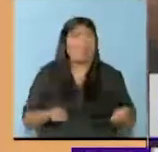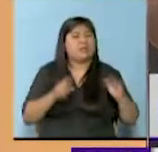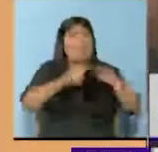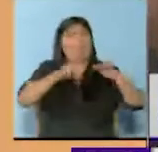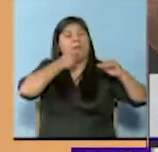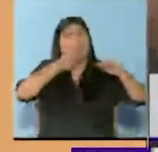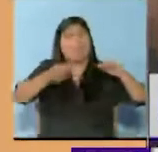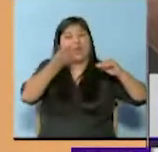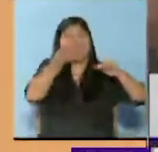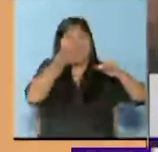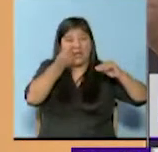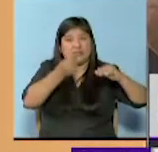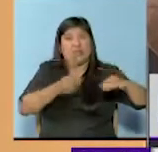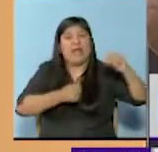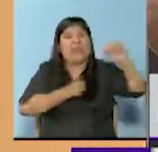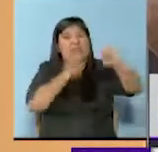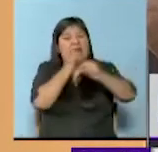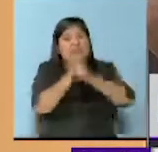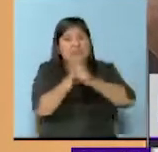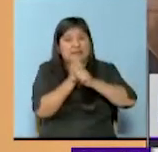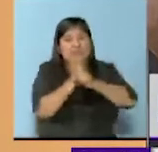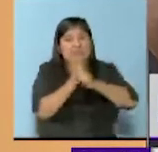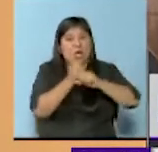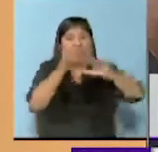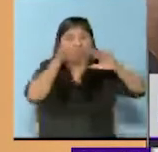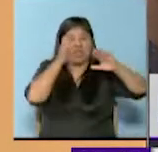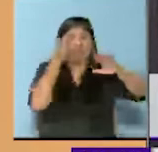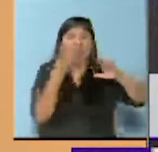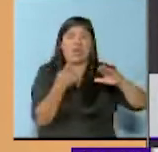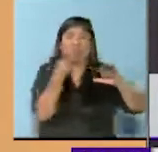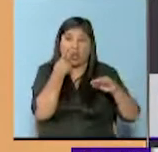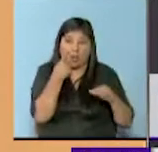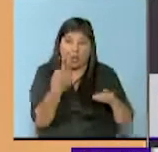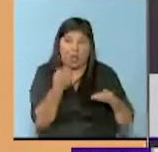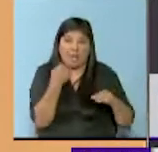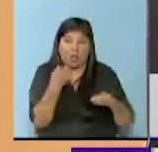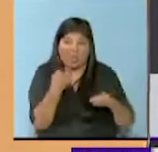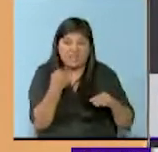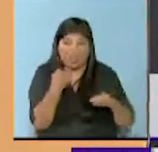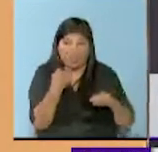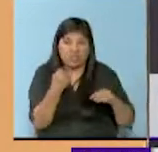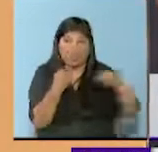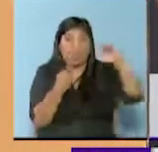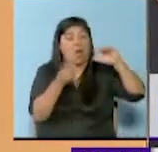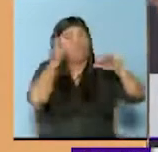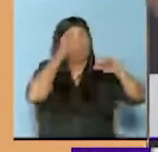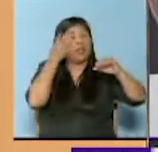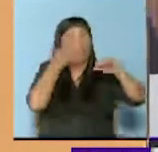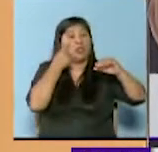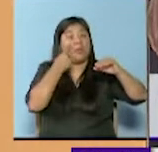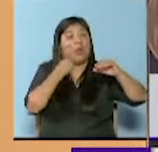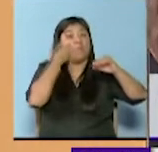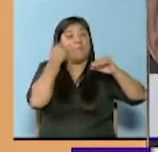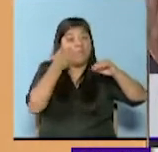O sea que se puede cobrar hasta que se gane 84.000 pesos, antes era 93. Por eso te digo, van subiendo